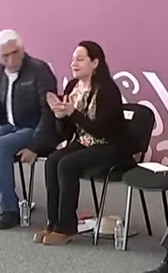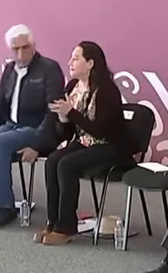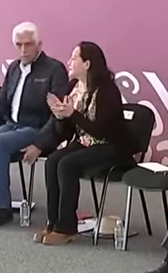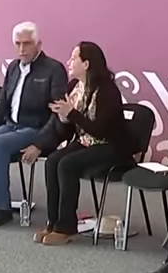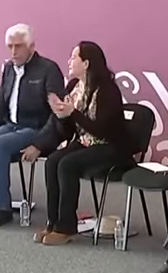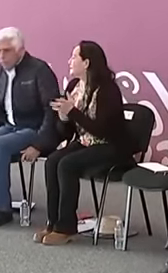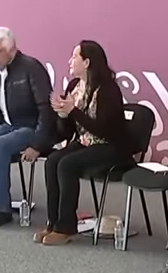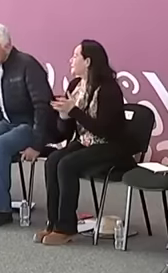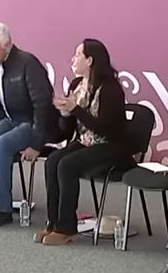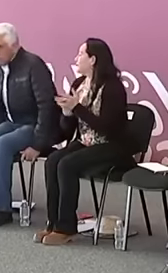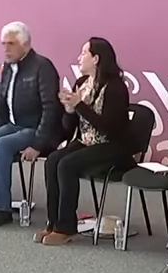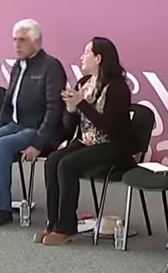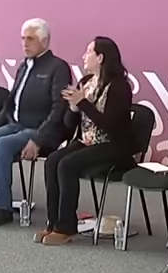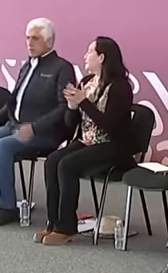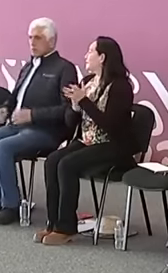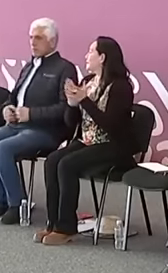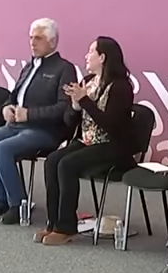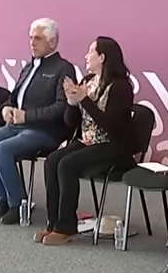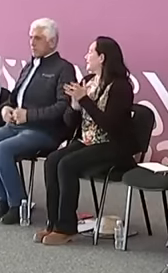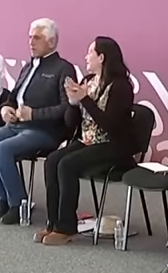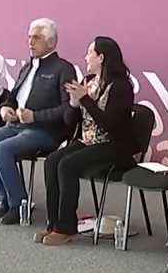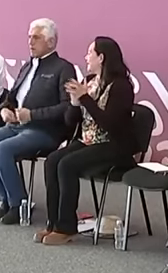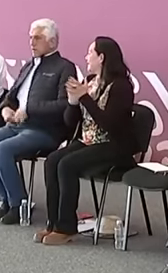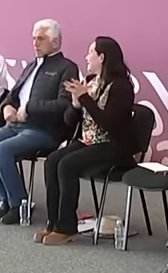Yo también estoy chaparrita.